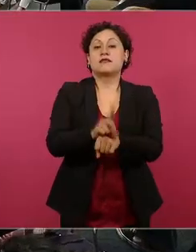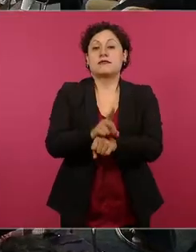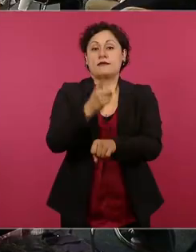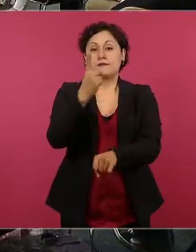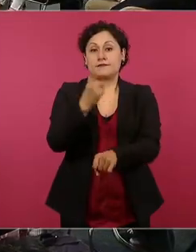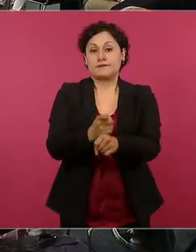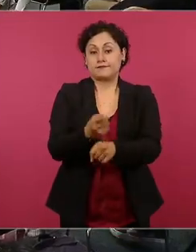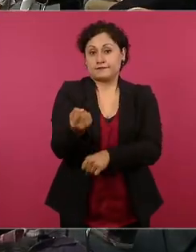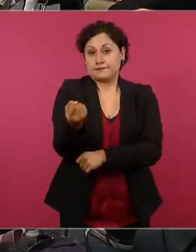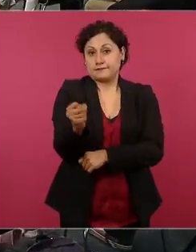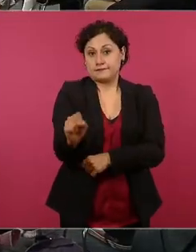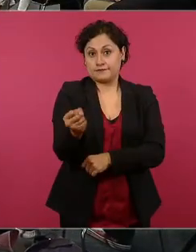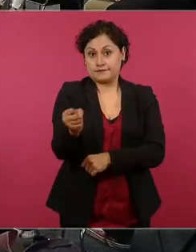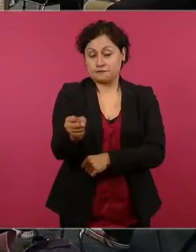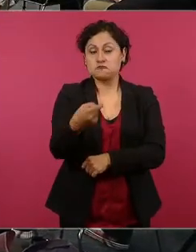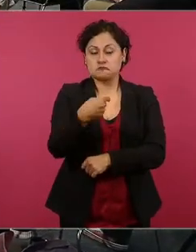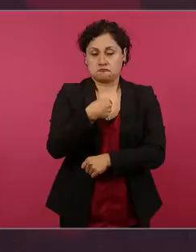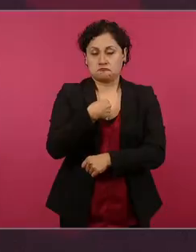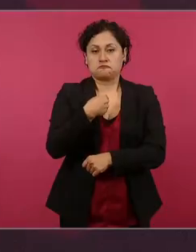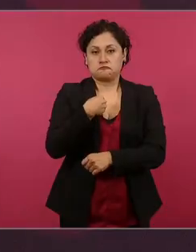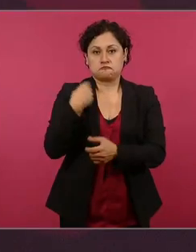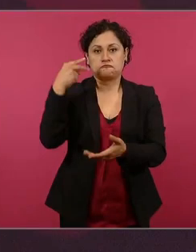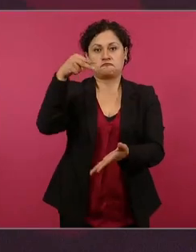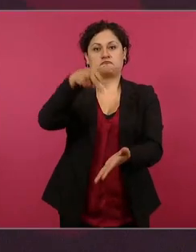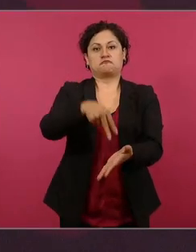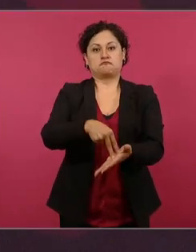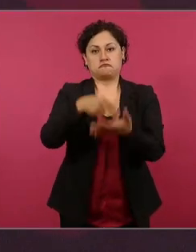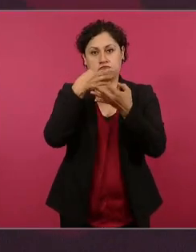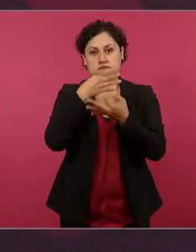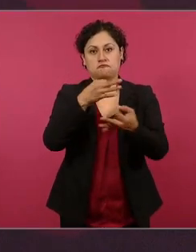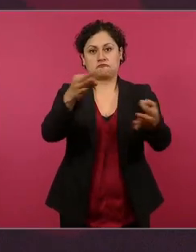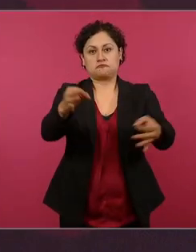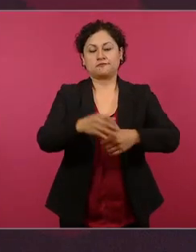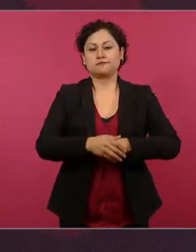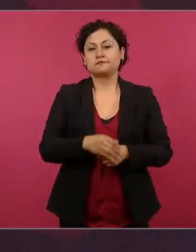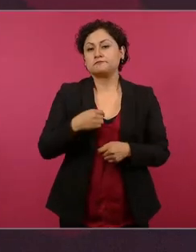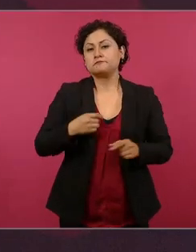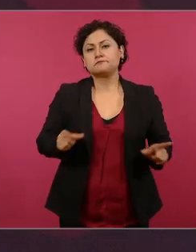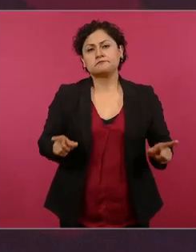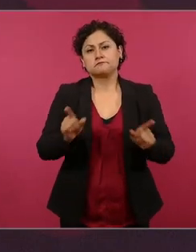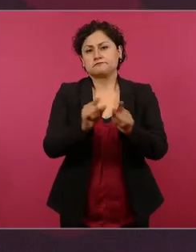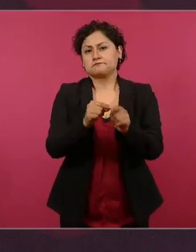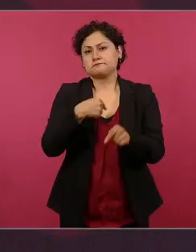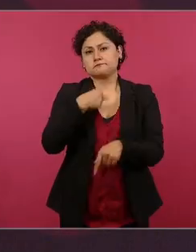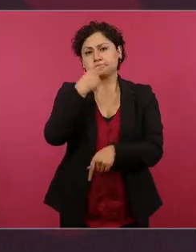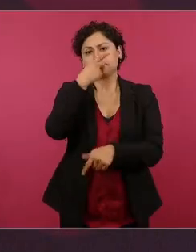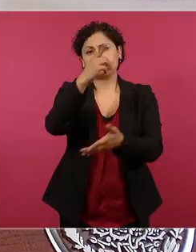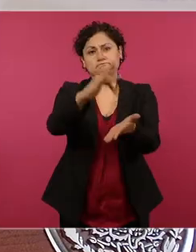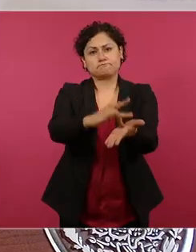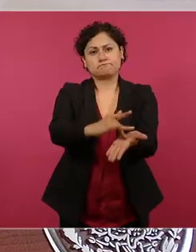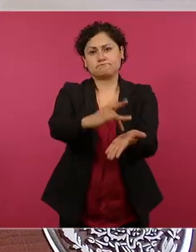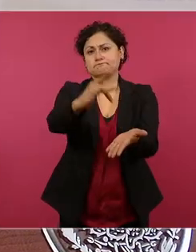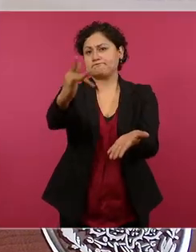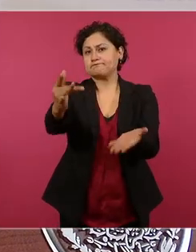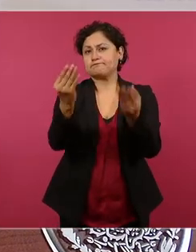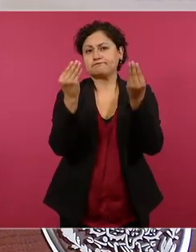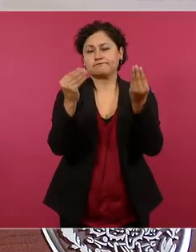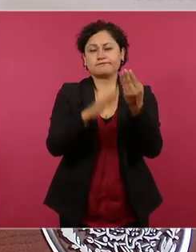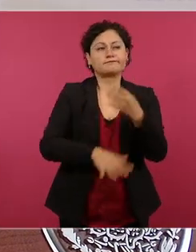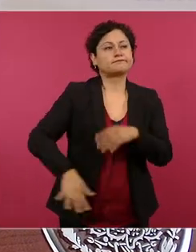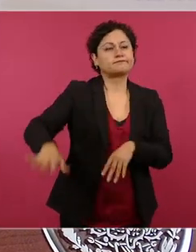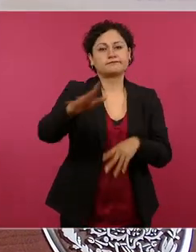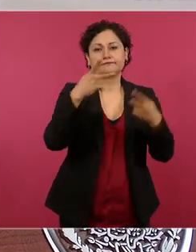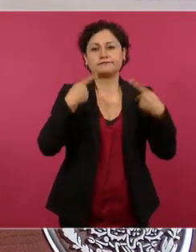septiembre. Yo quiero decir que estoy muy agradecido con el pueblo de México,